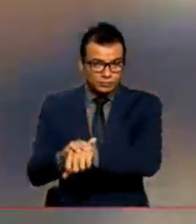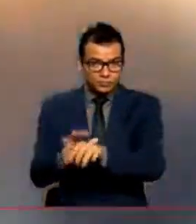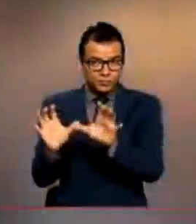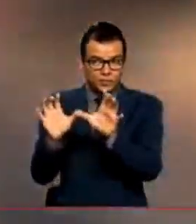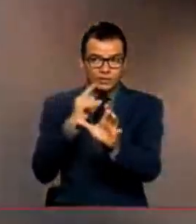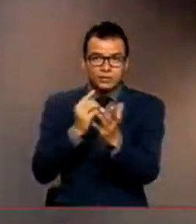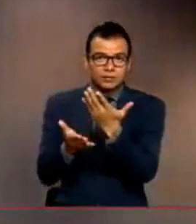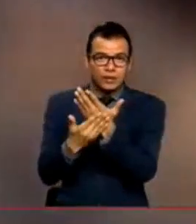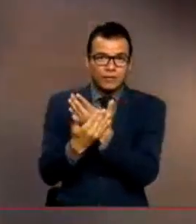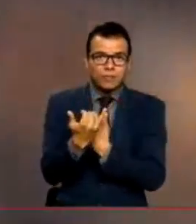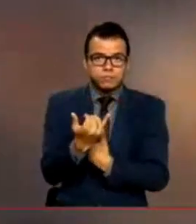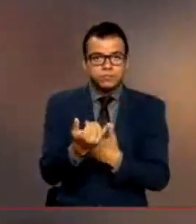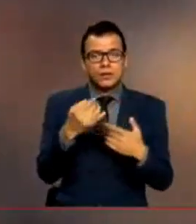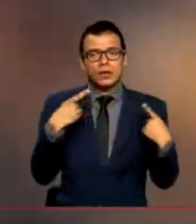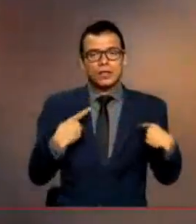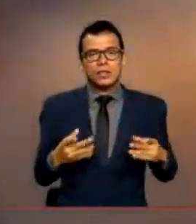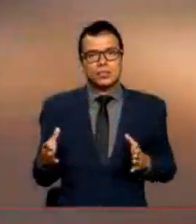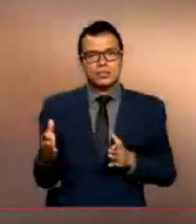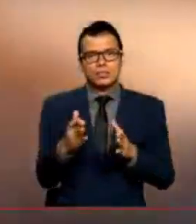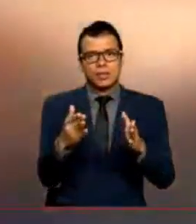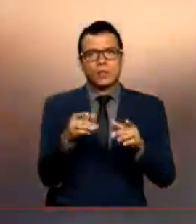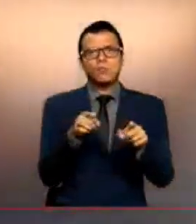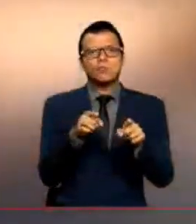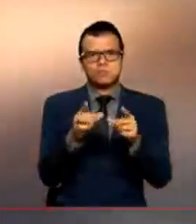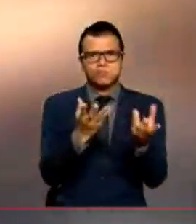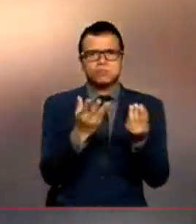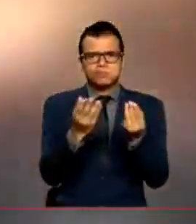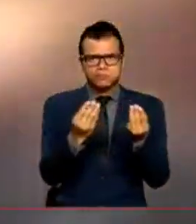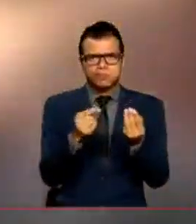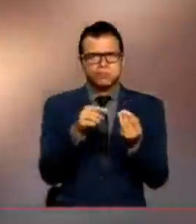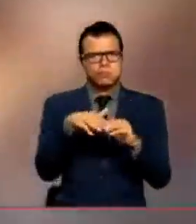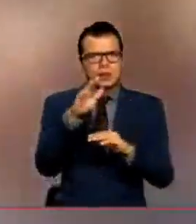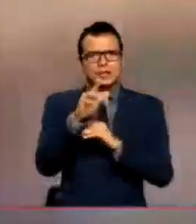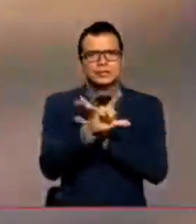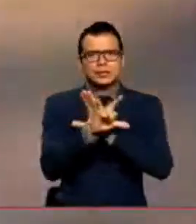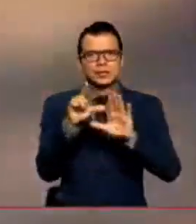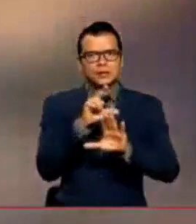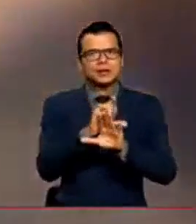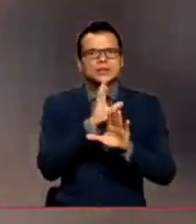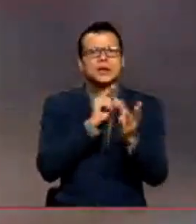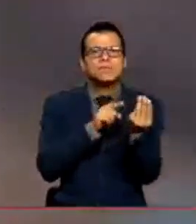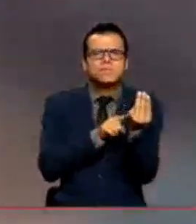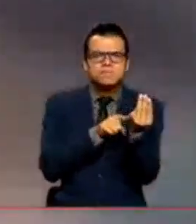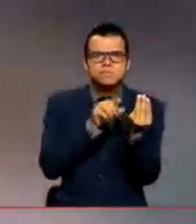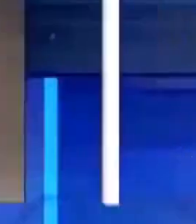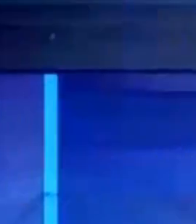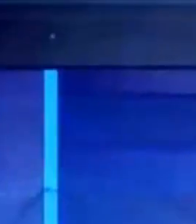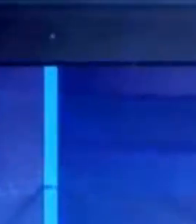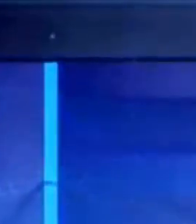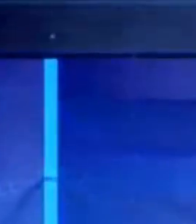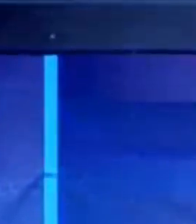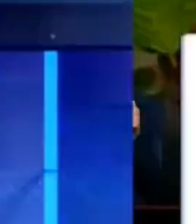Pueblo, en el municipio hay presencia inminente de disidencias de las FARC.